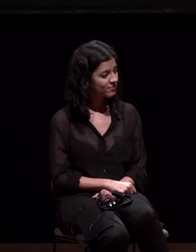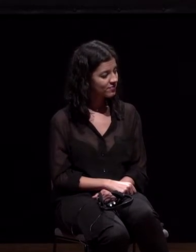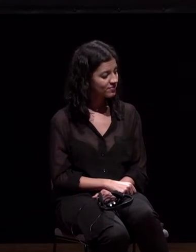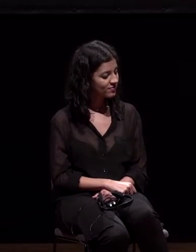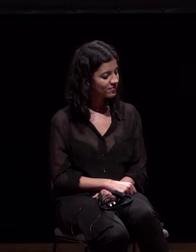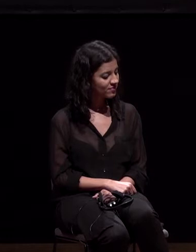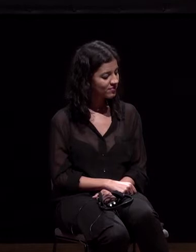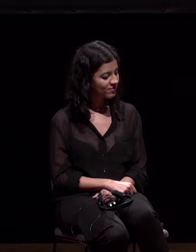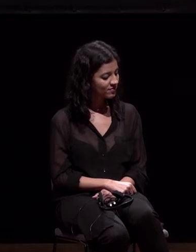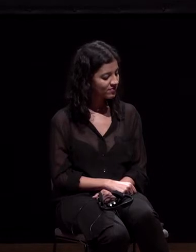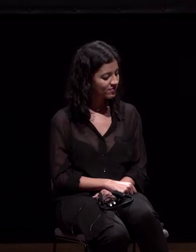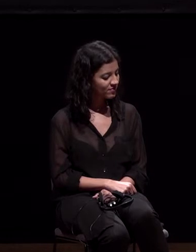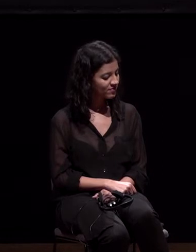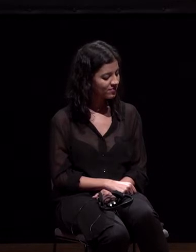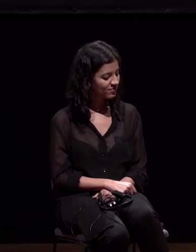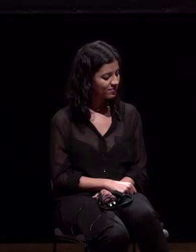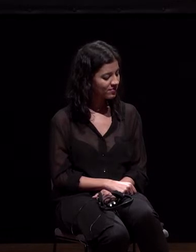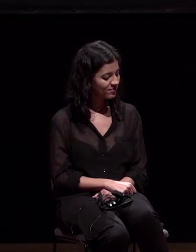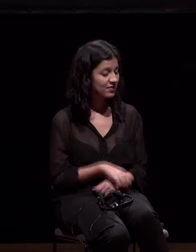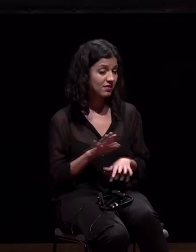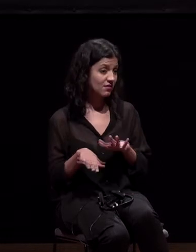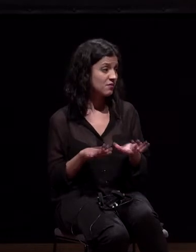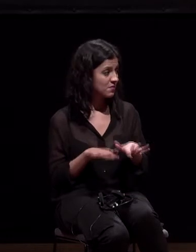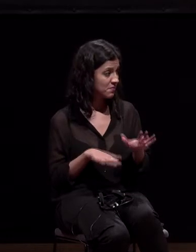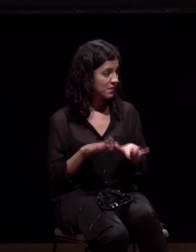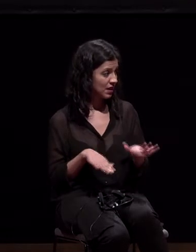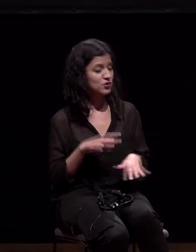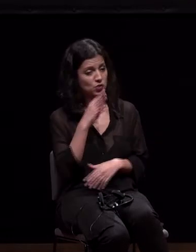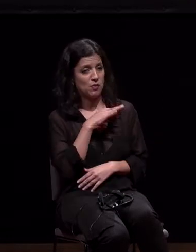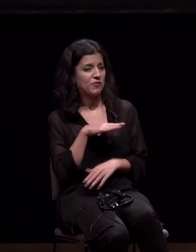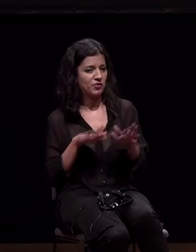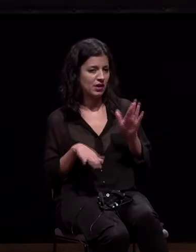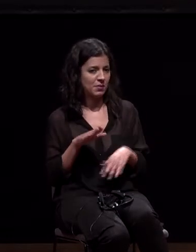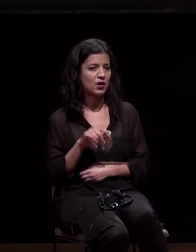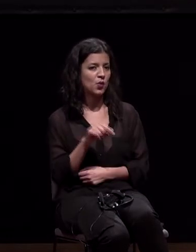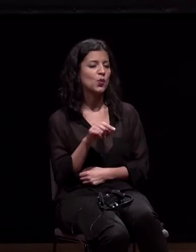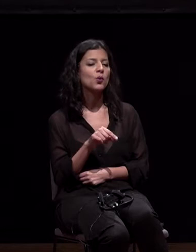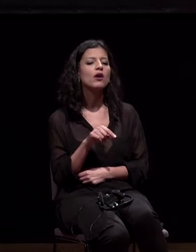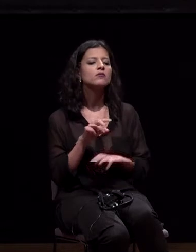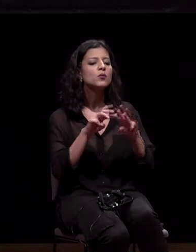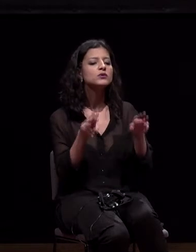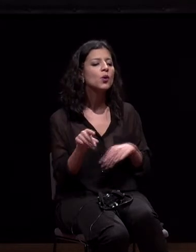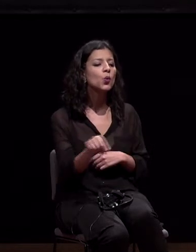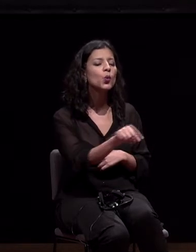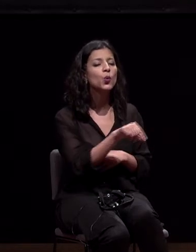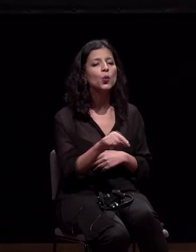Lo que... Claro, a ver, es que depende, obviamente, del museo que tengas.